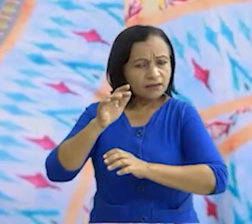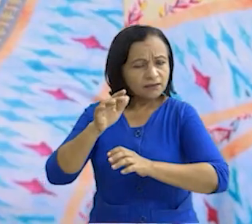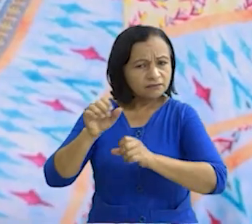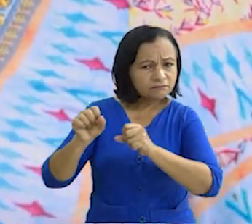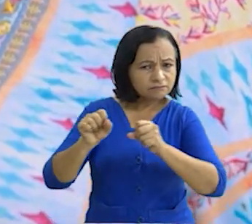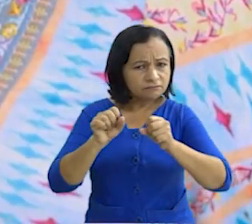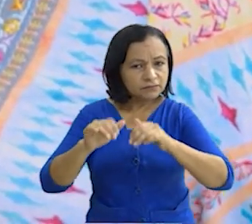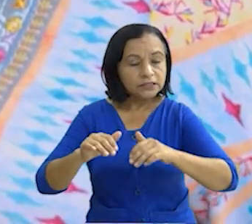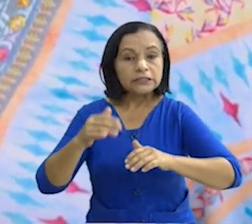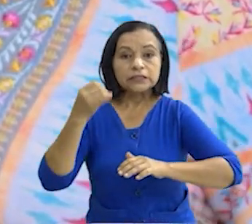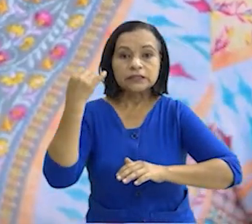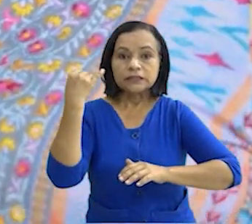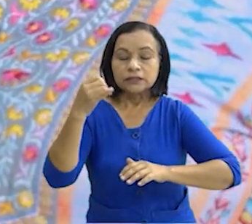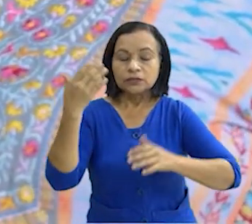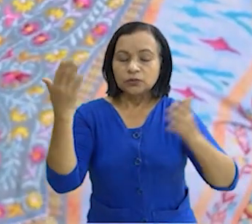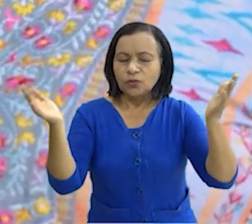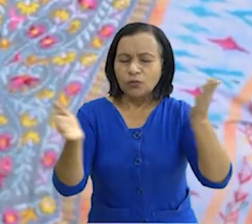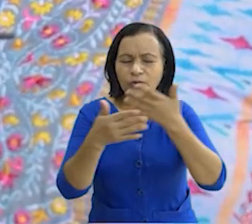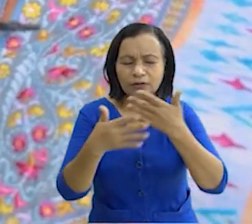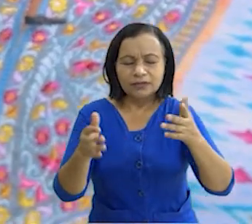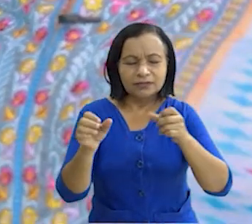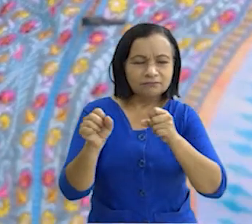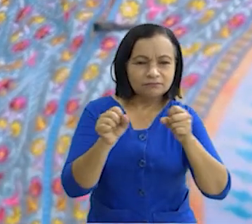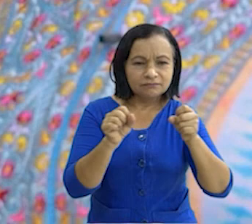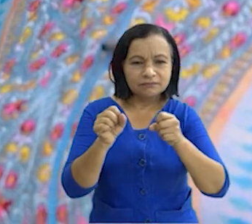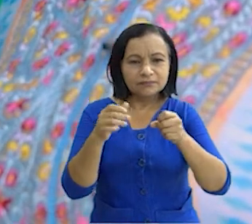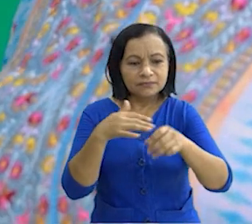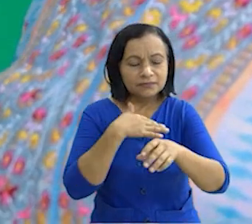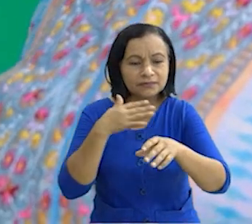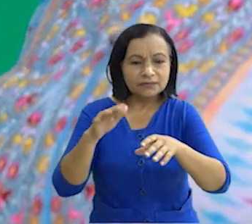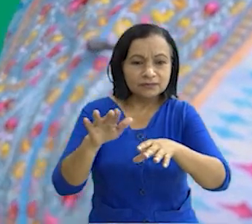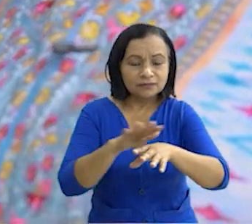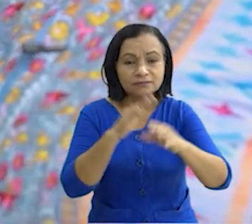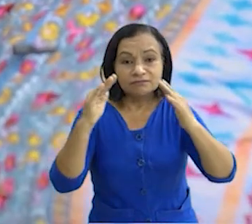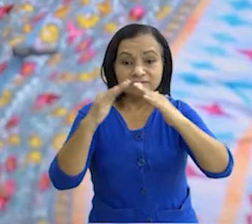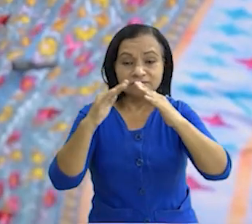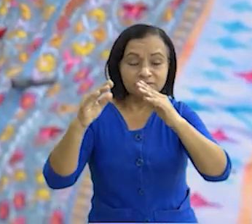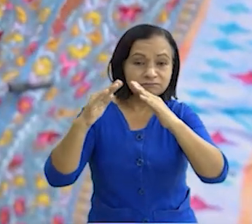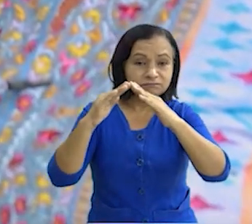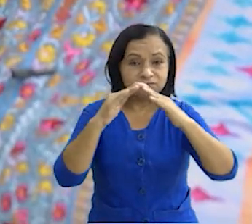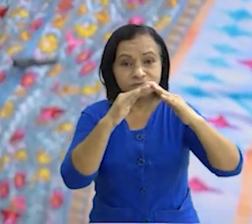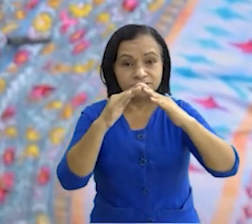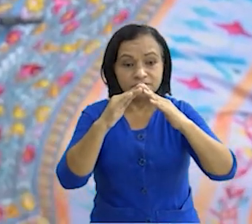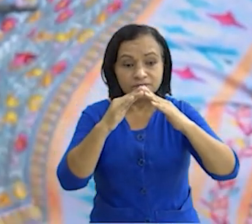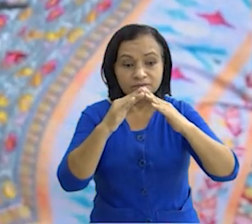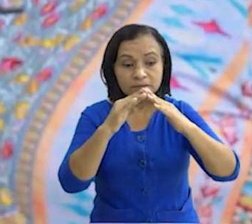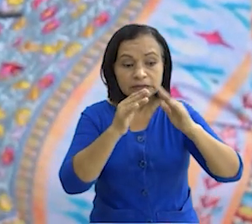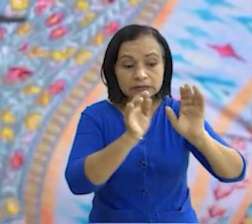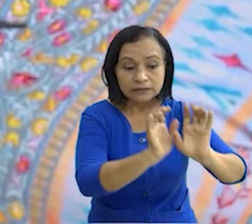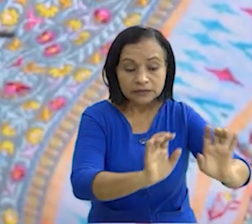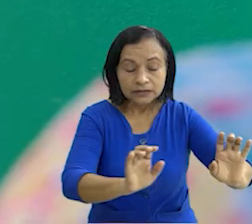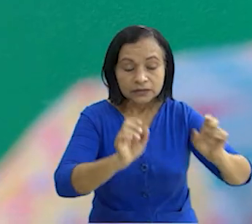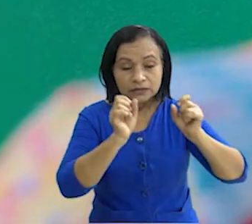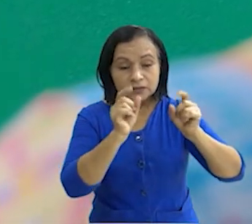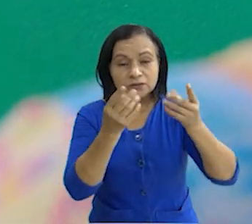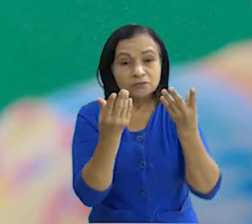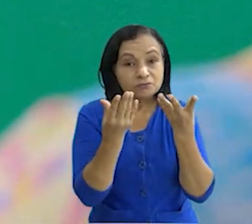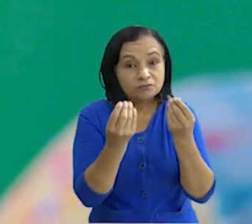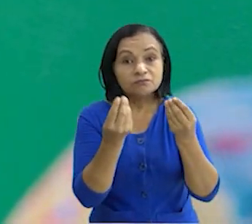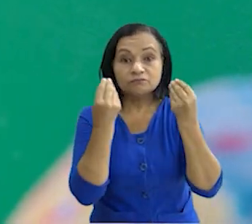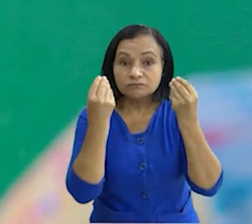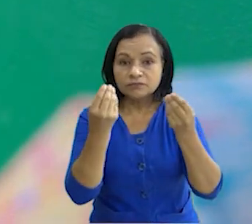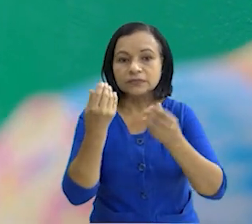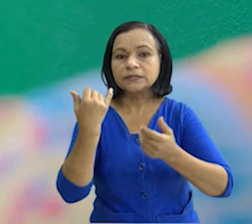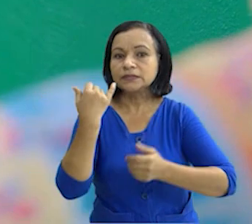anoche? Ay, sí, fue horrible. Se sintió horrible en la casa. Viera a los chavalos cómo se asustaron. Sí,